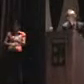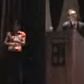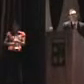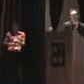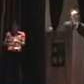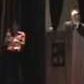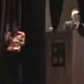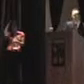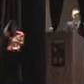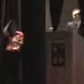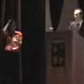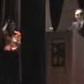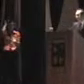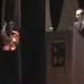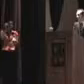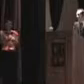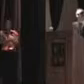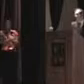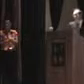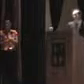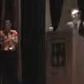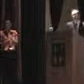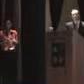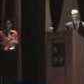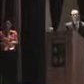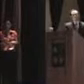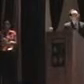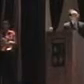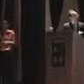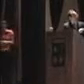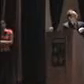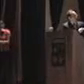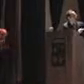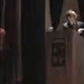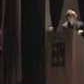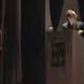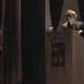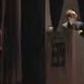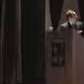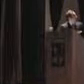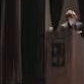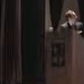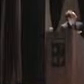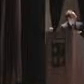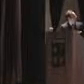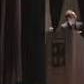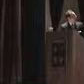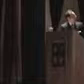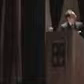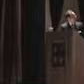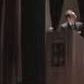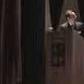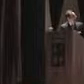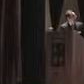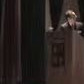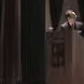crecientes de manera permanente e ininterrumpida. Es una situación también importante a tener en cuenta. Adicionalmente, la utilidad operativa de la empresa